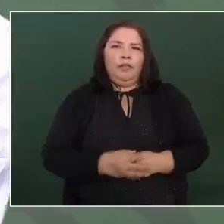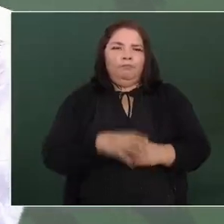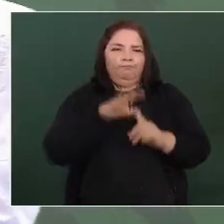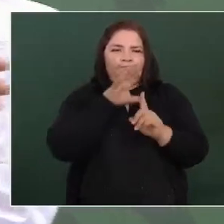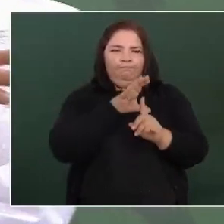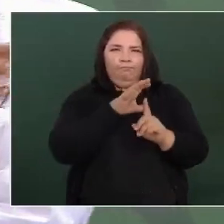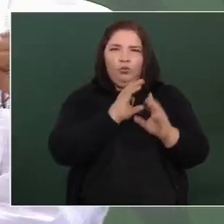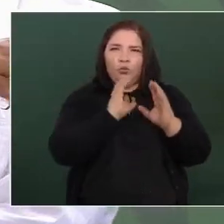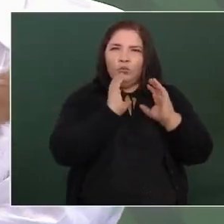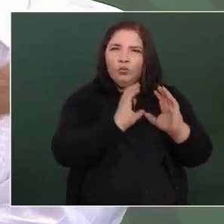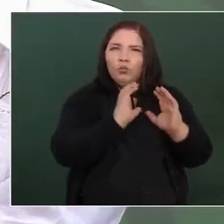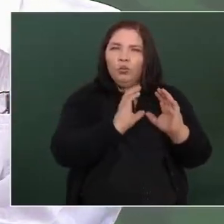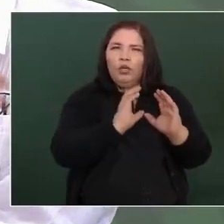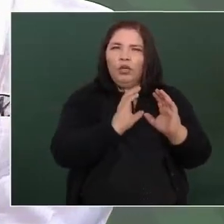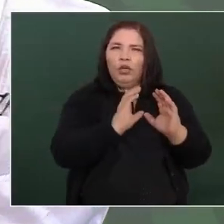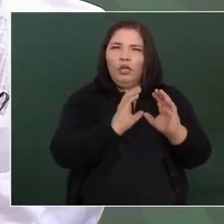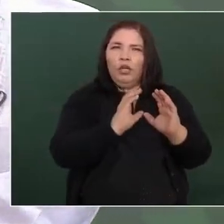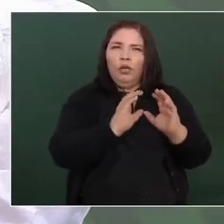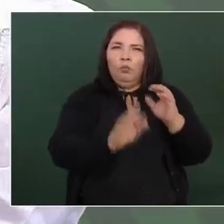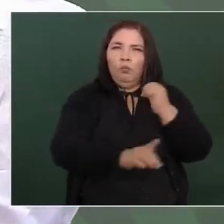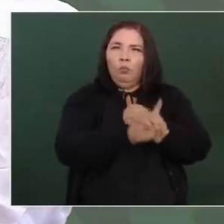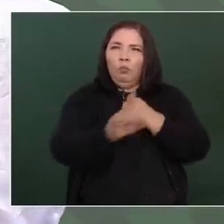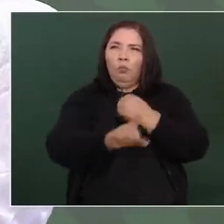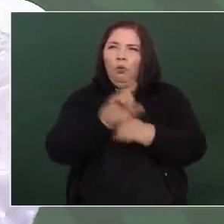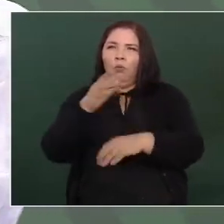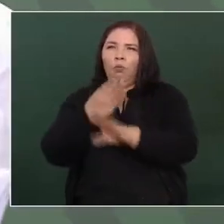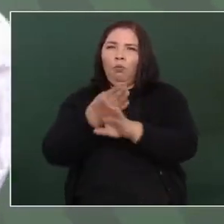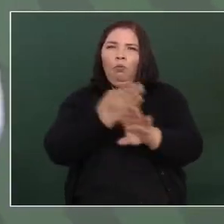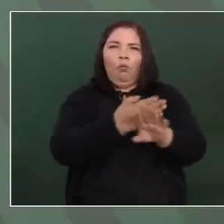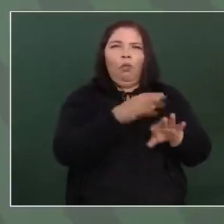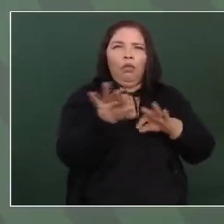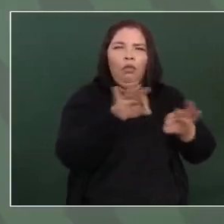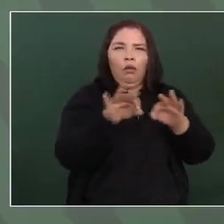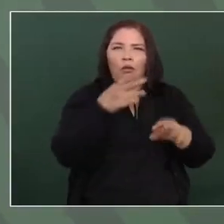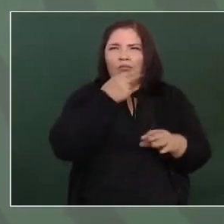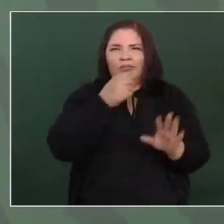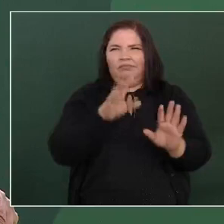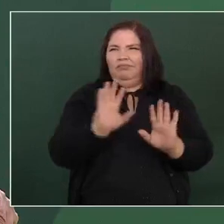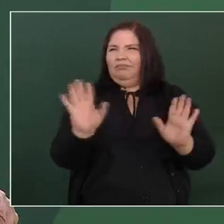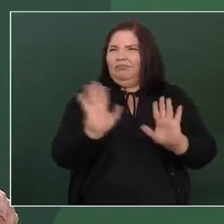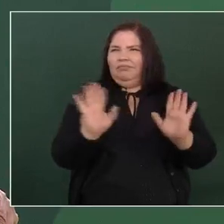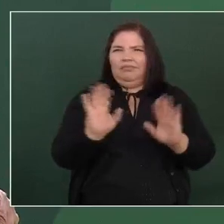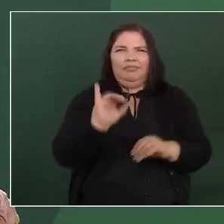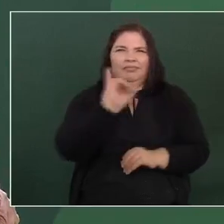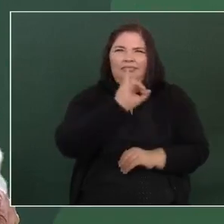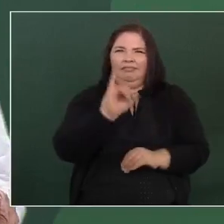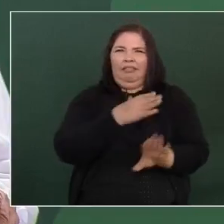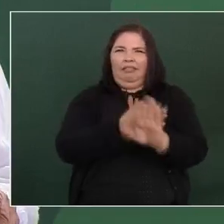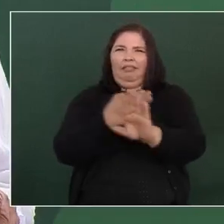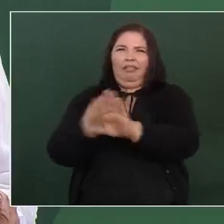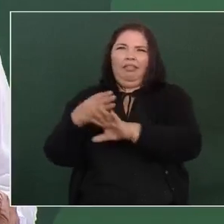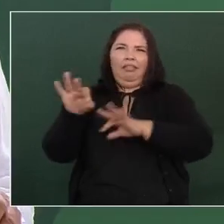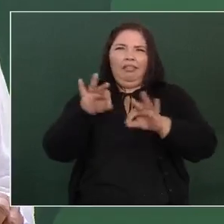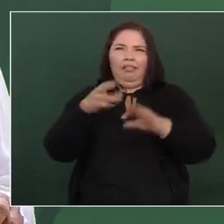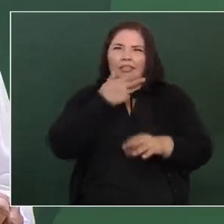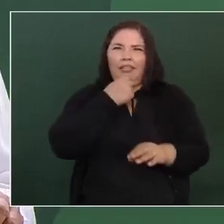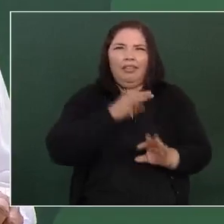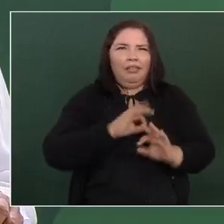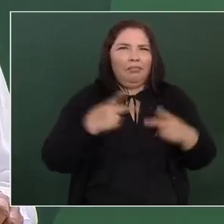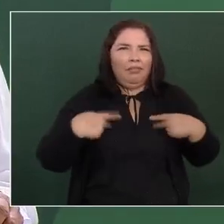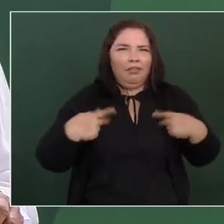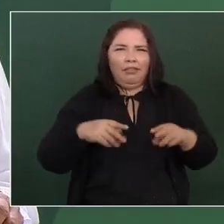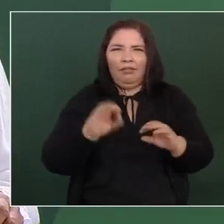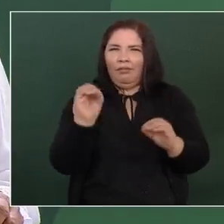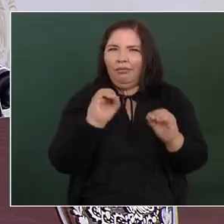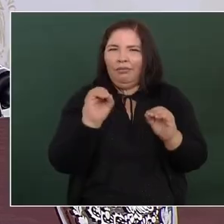protege si se afecta a los trabajadores, que dicho sea de paso, no se afecta a ningún trabajador.